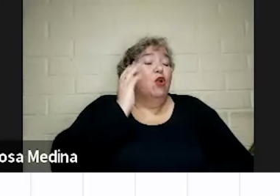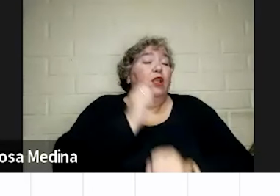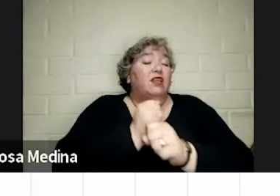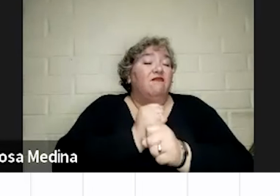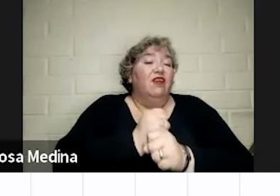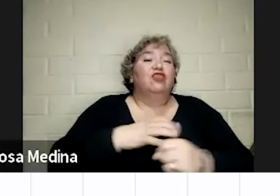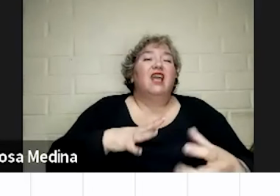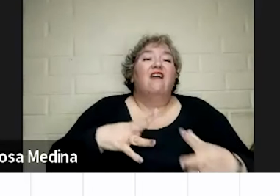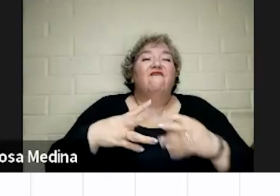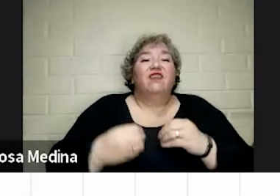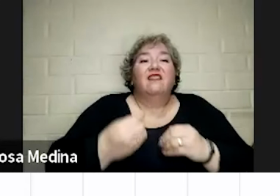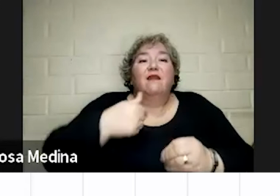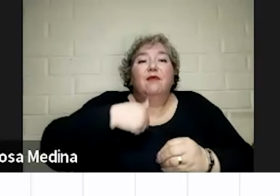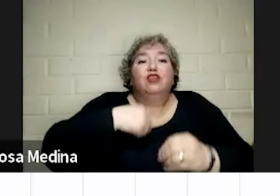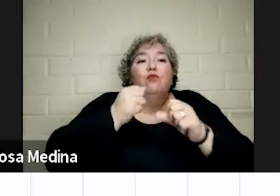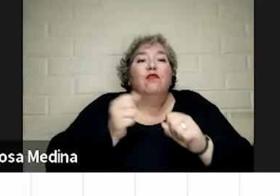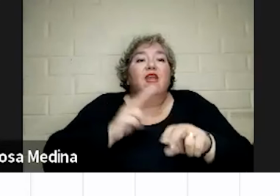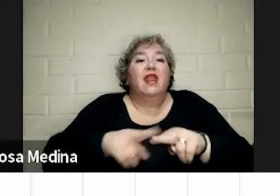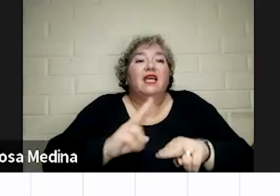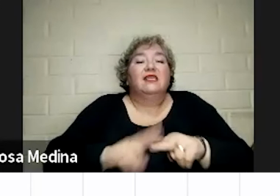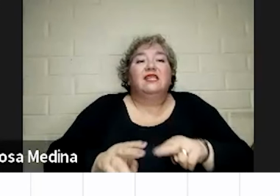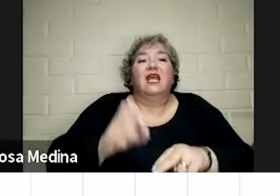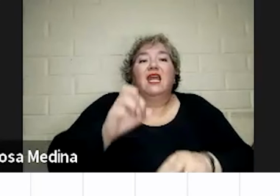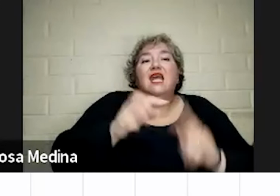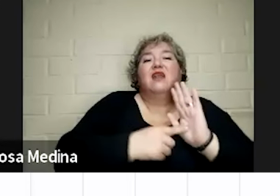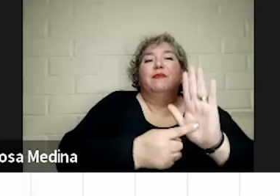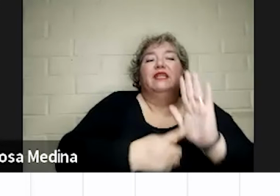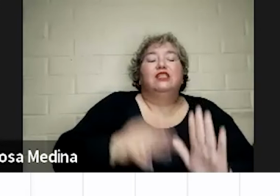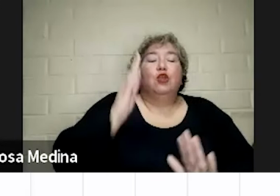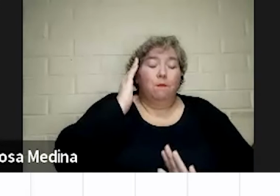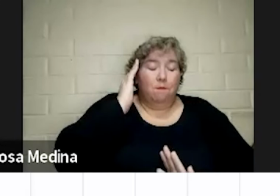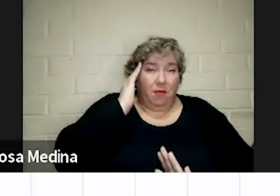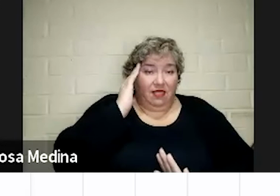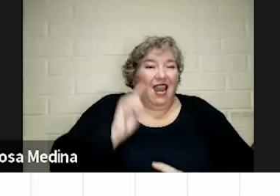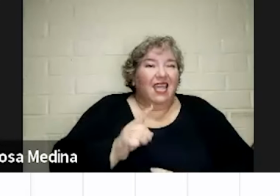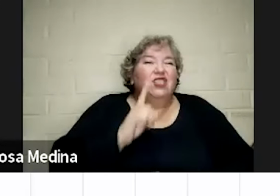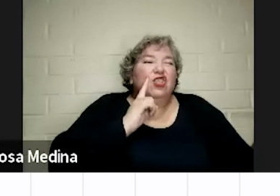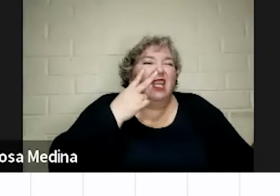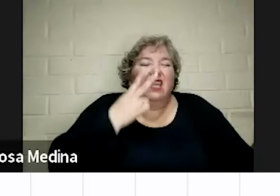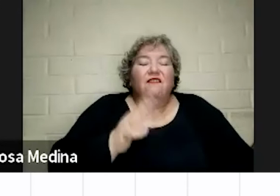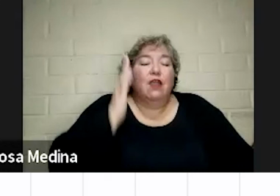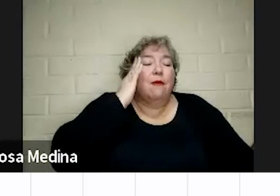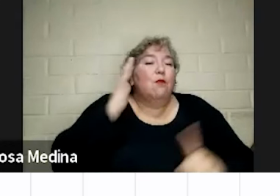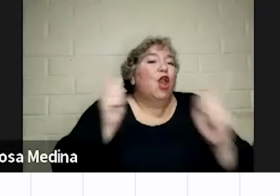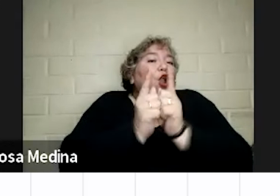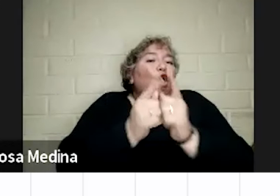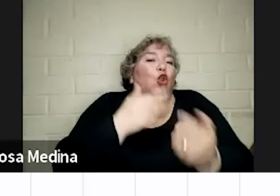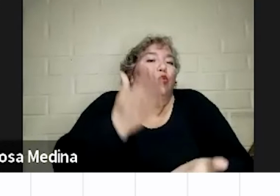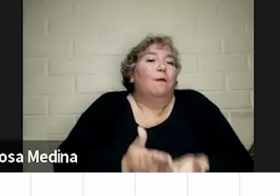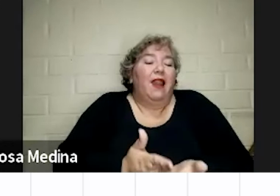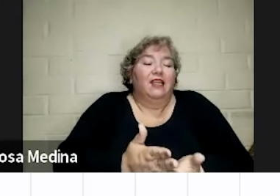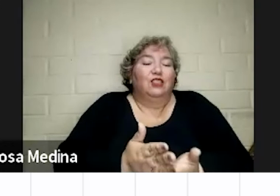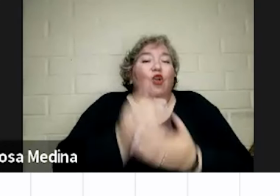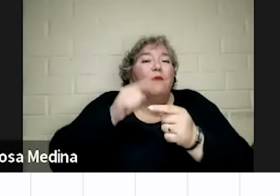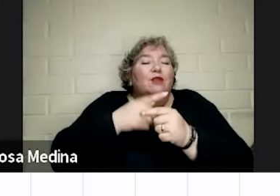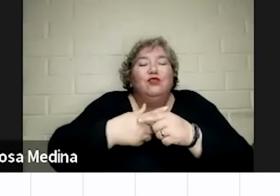operar con representaciones mentales. Ya se relaciona mucho con la memoria de corto plazo, pero va un poco más allá,